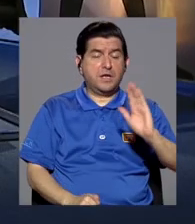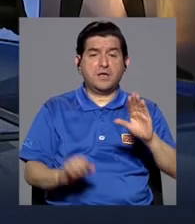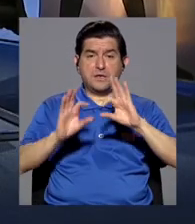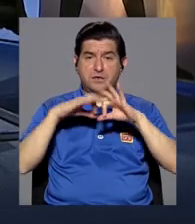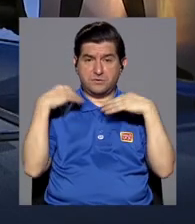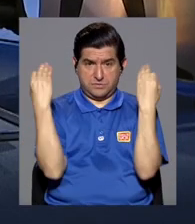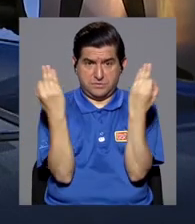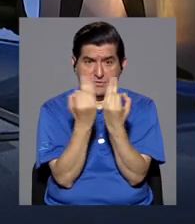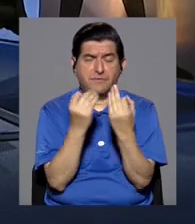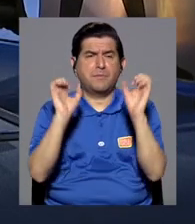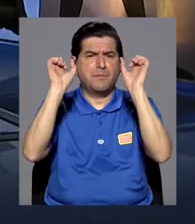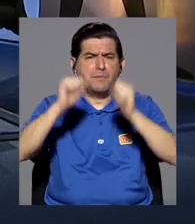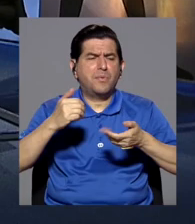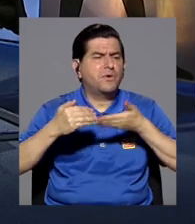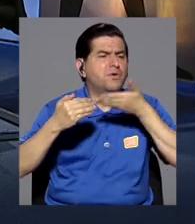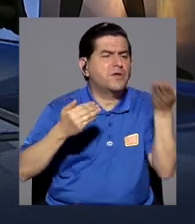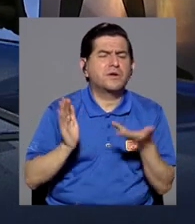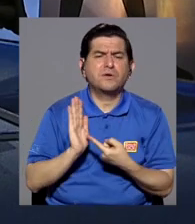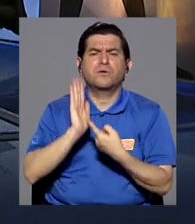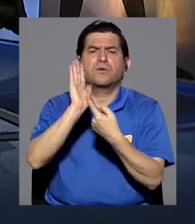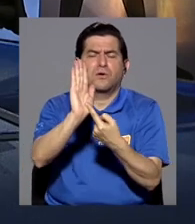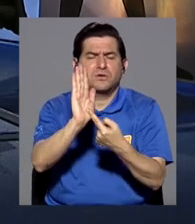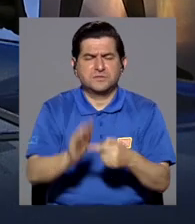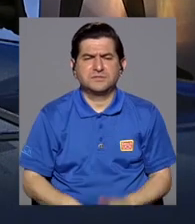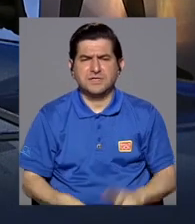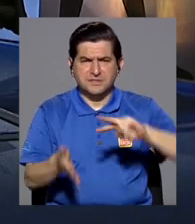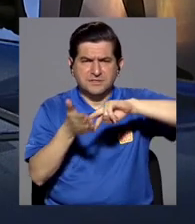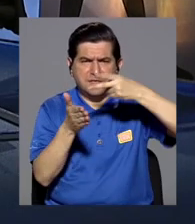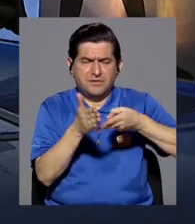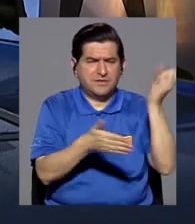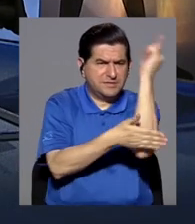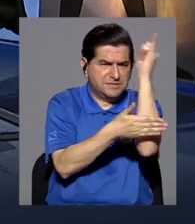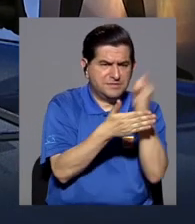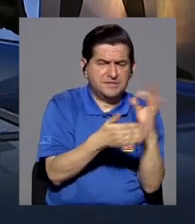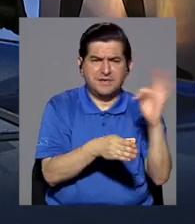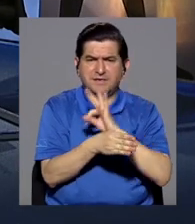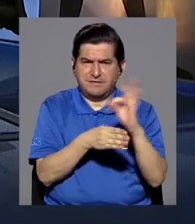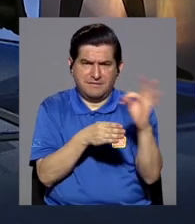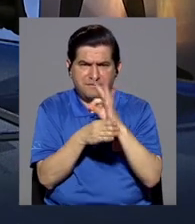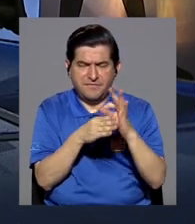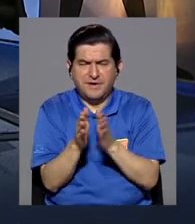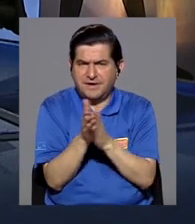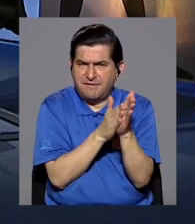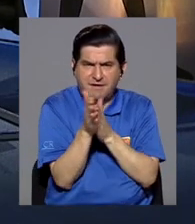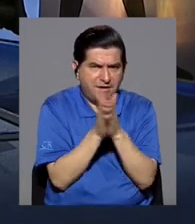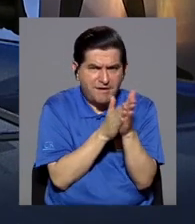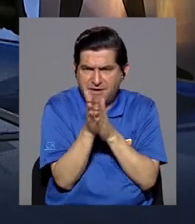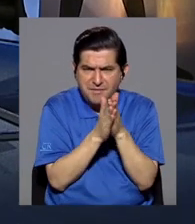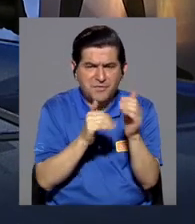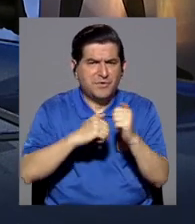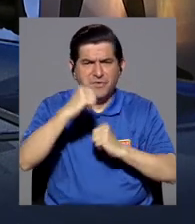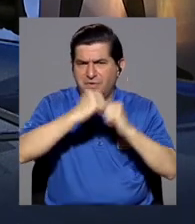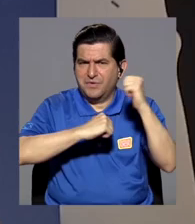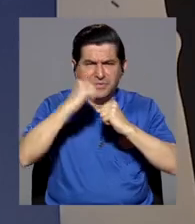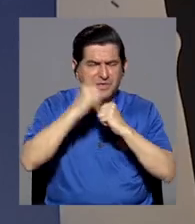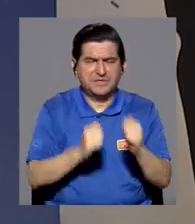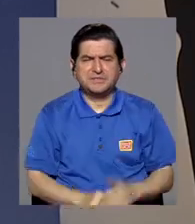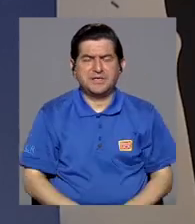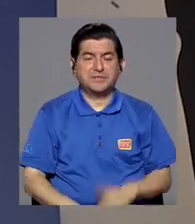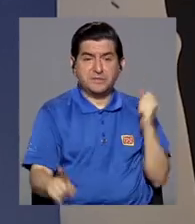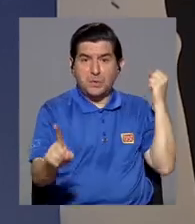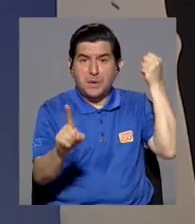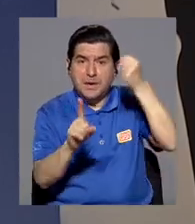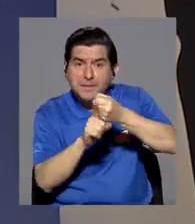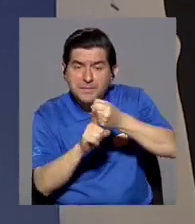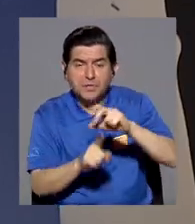sus familias para llevar algunos elementos de la de la arteterapia que se puedan aprovechar de esa estructura para impactar